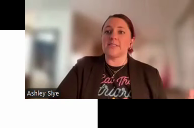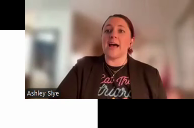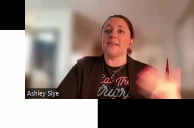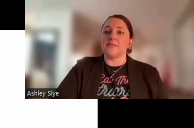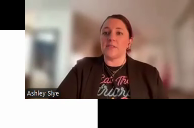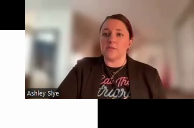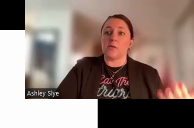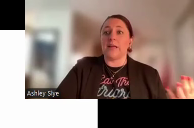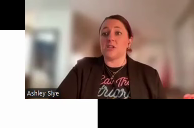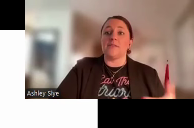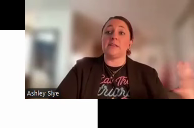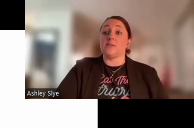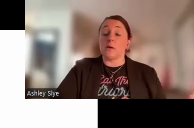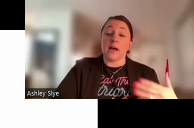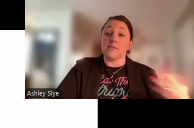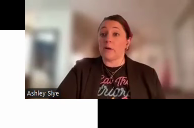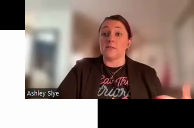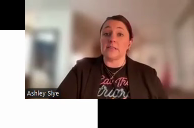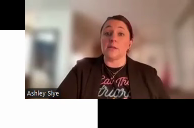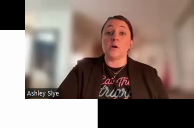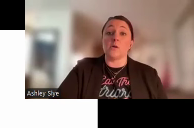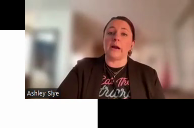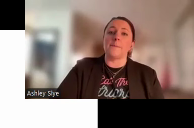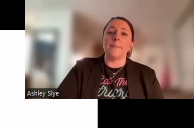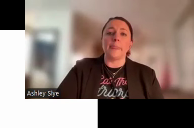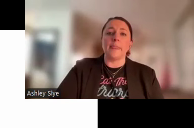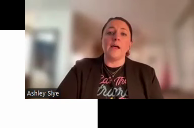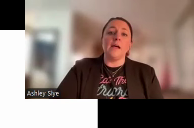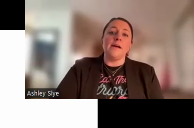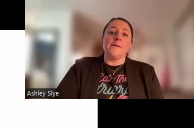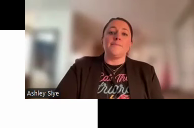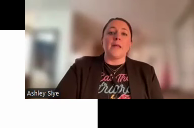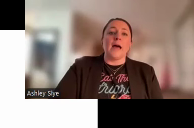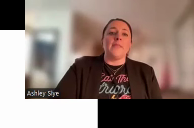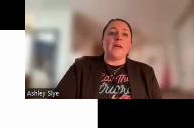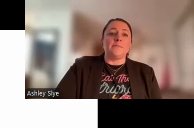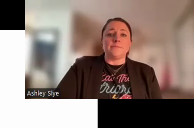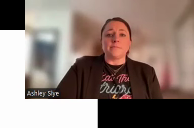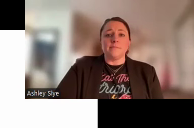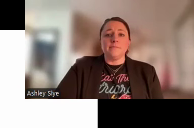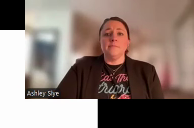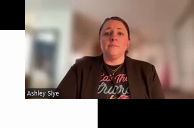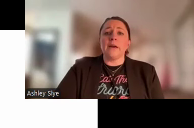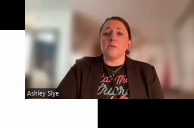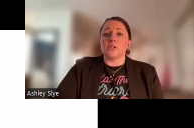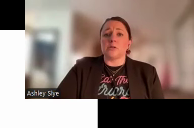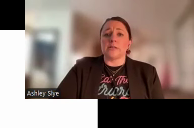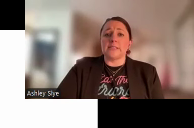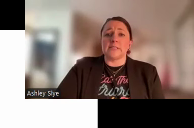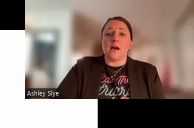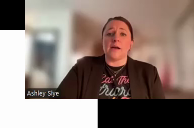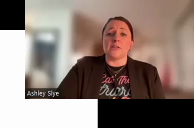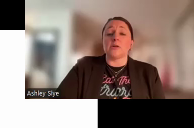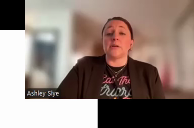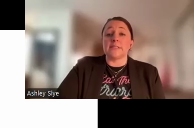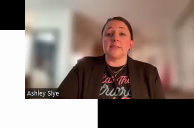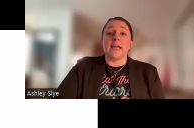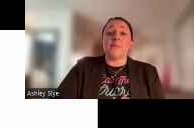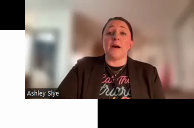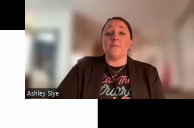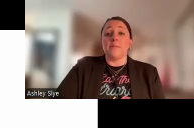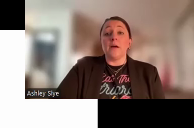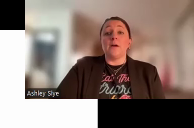respetar, tal vez, pues no dar a conocer el estatus del sobreviviente